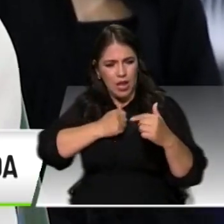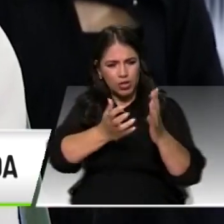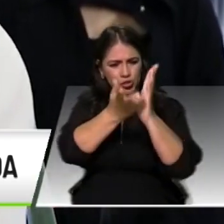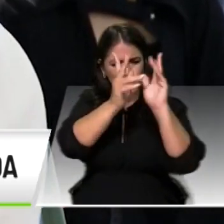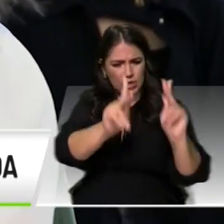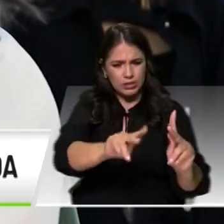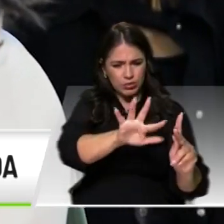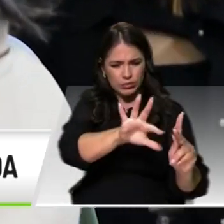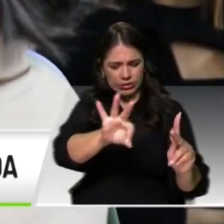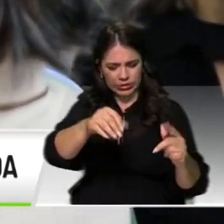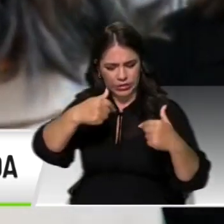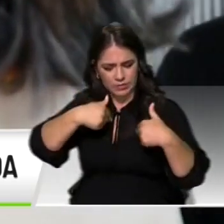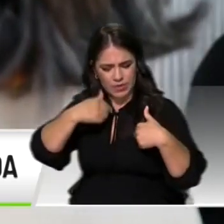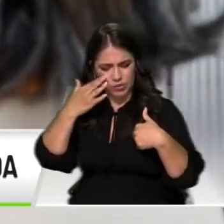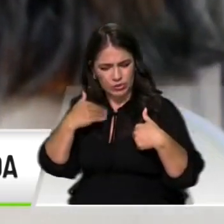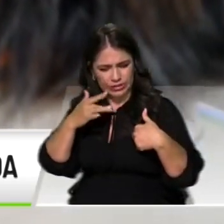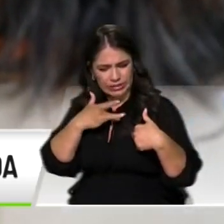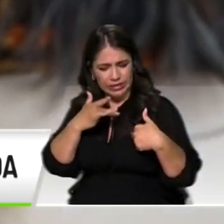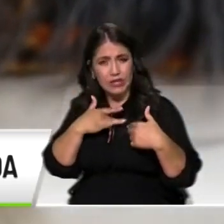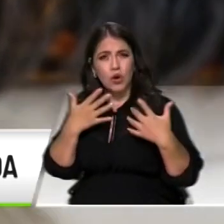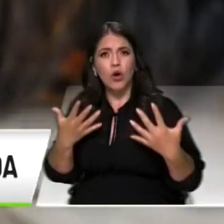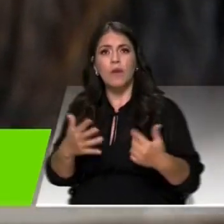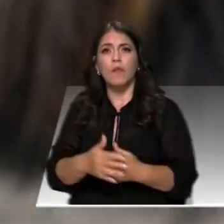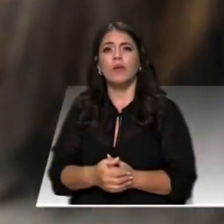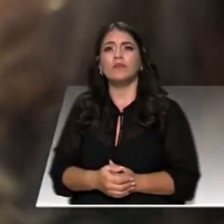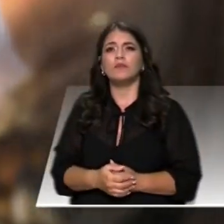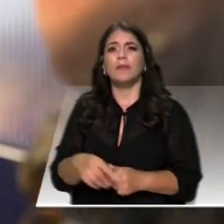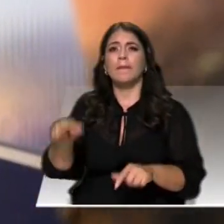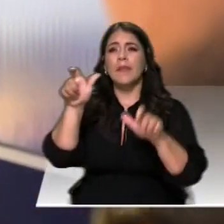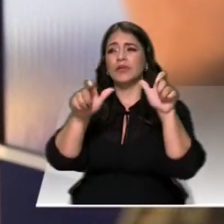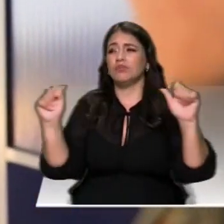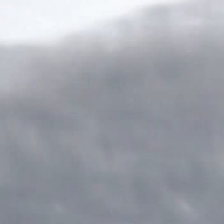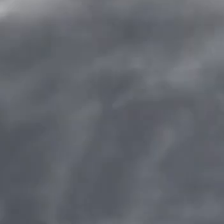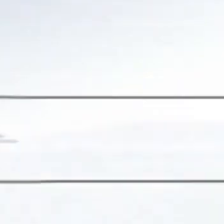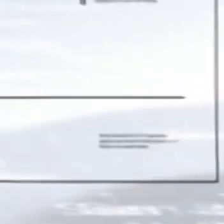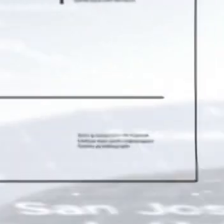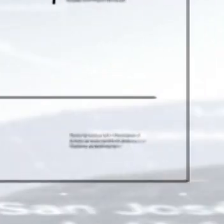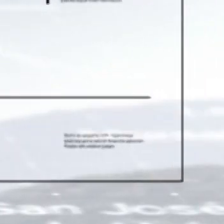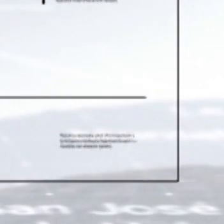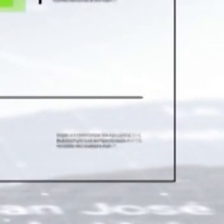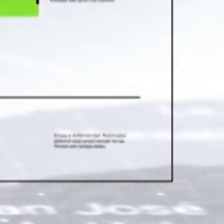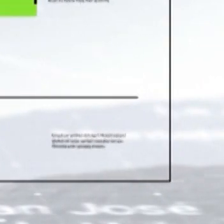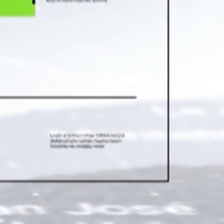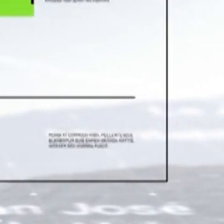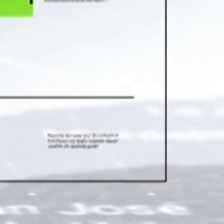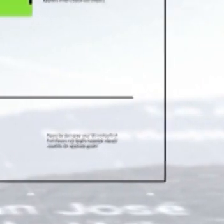que podrá ser disfrutado por más de 1.200 espectadores.